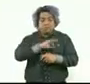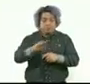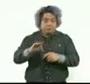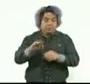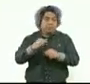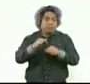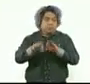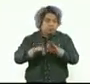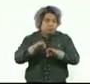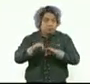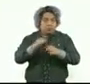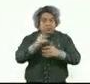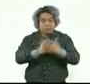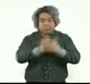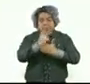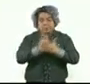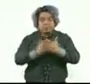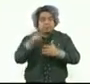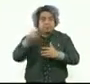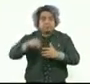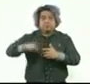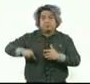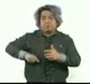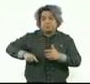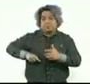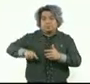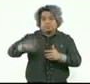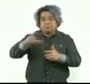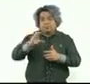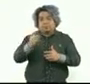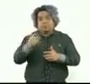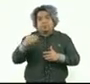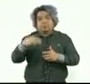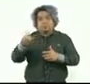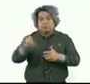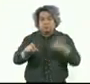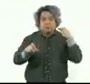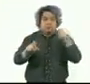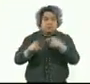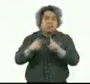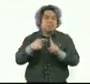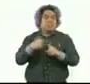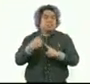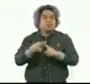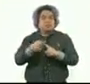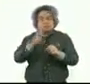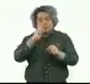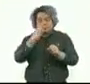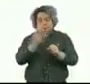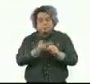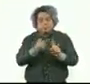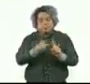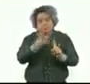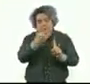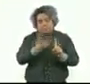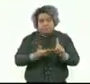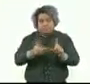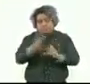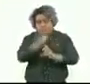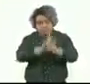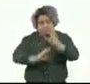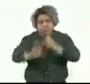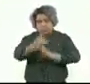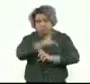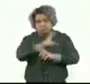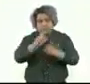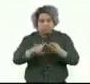intervenciones que hizo el gobierno de la Ciudad de México a cargo de la doctora Claudia Sheinbaum y su